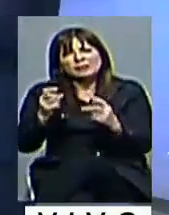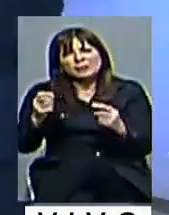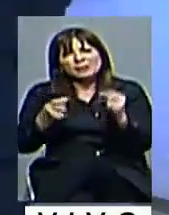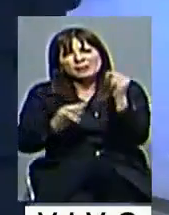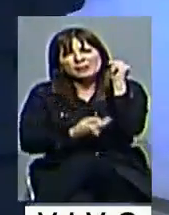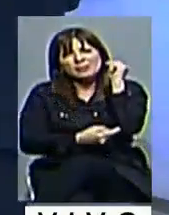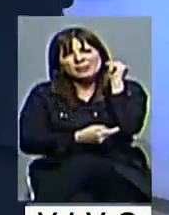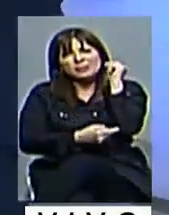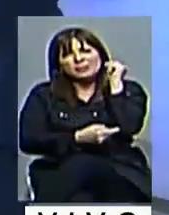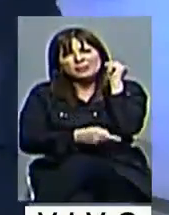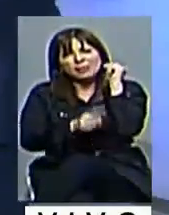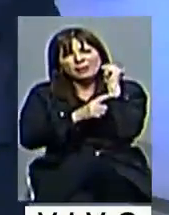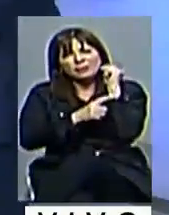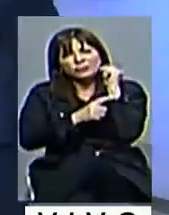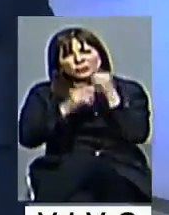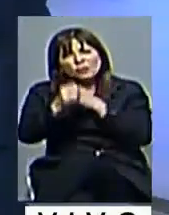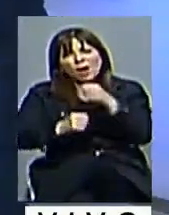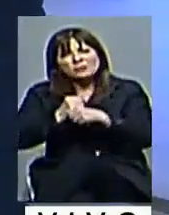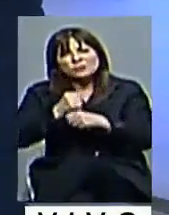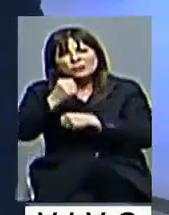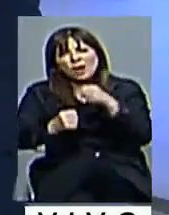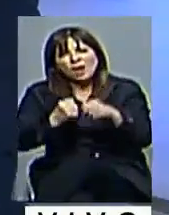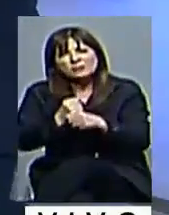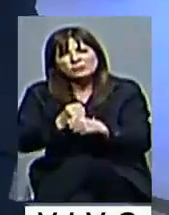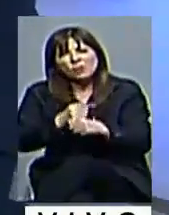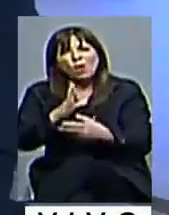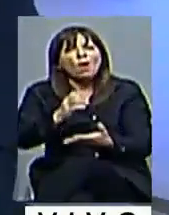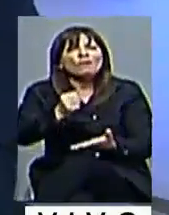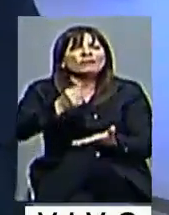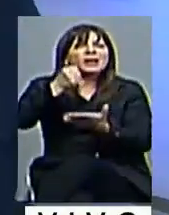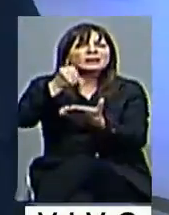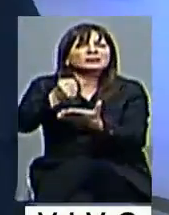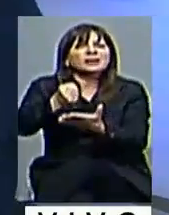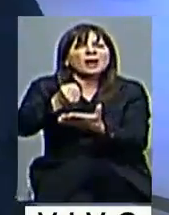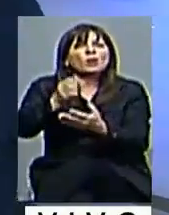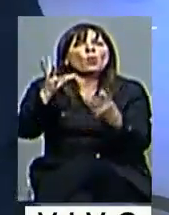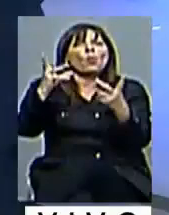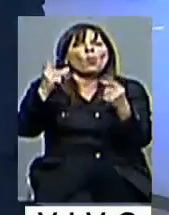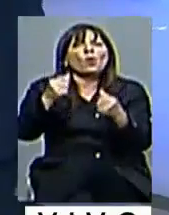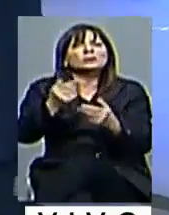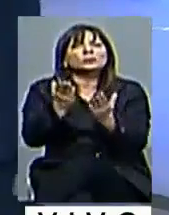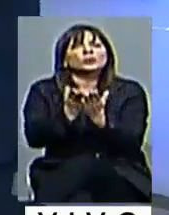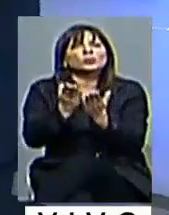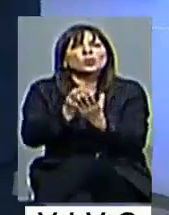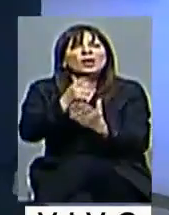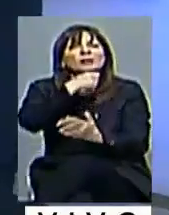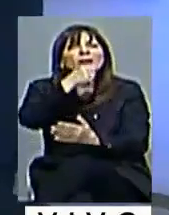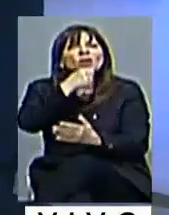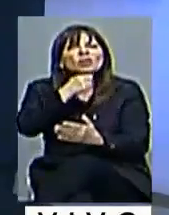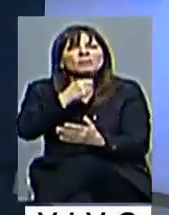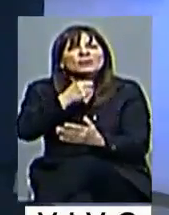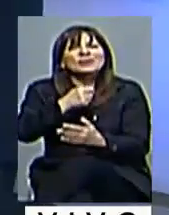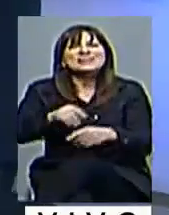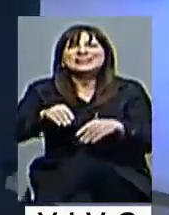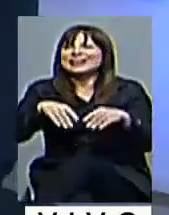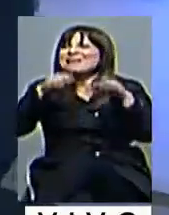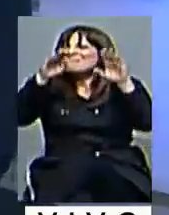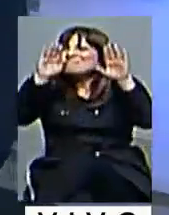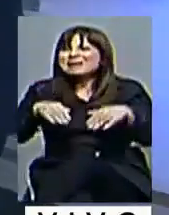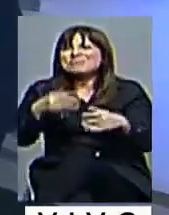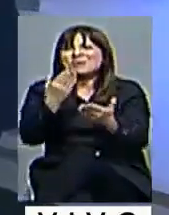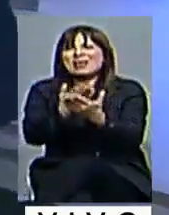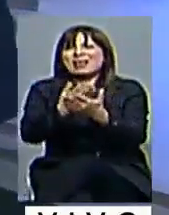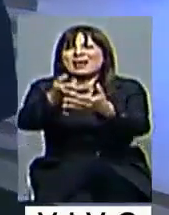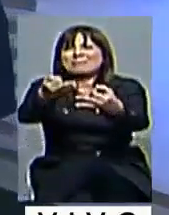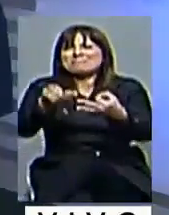100.000 estudiantes de periodismo? ¿Vamos a financiar qué? Entonces, esto es lo mismo que pedir un presupuesto y la pregunta es, ¿y